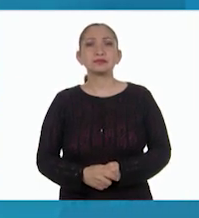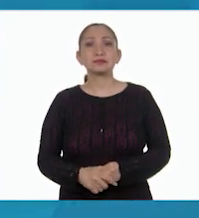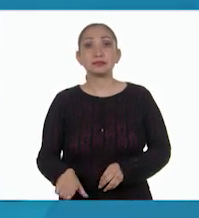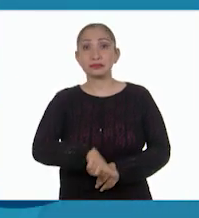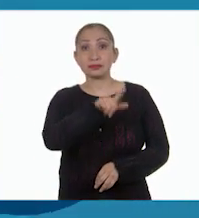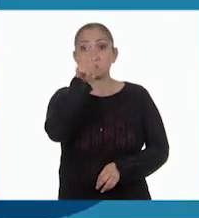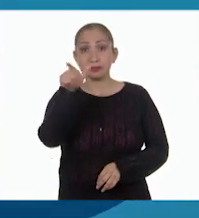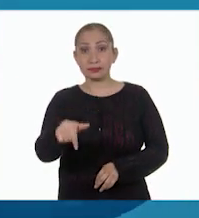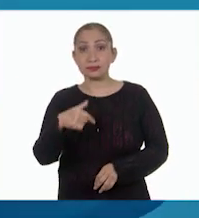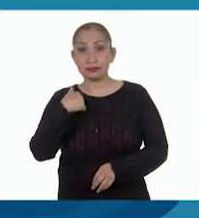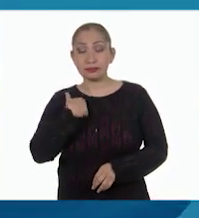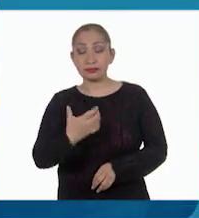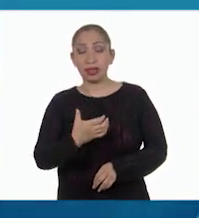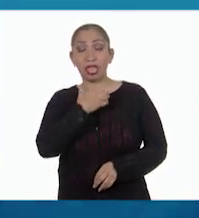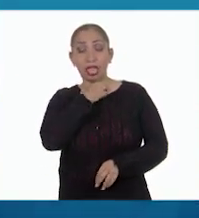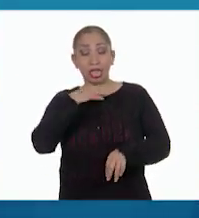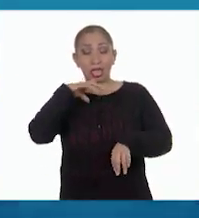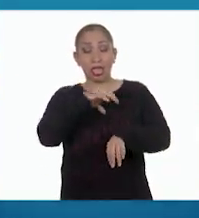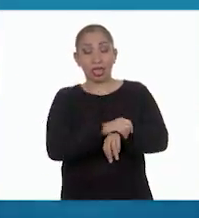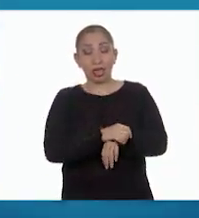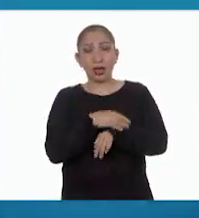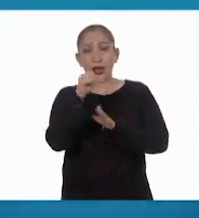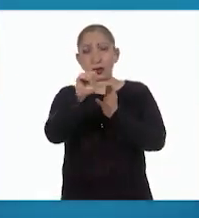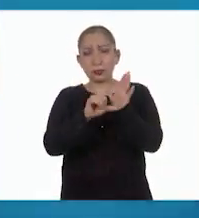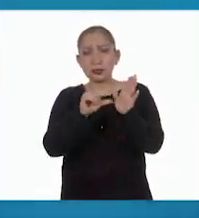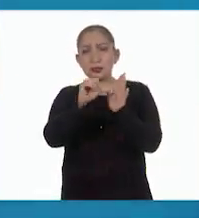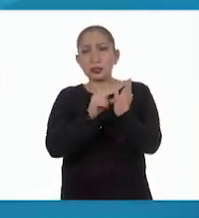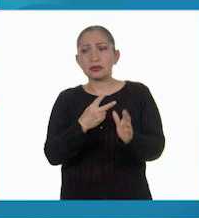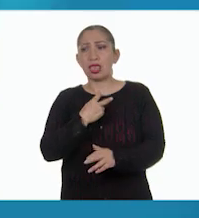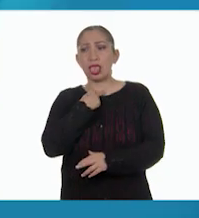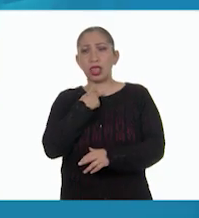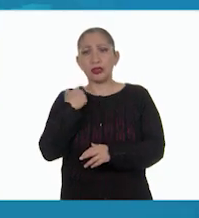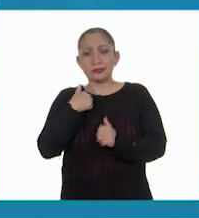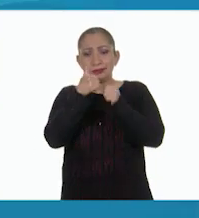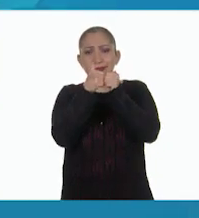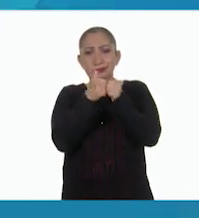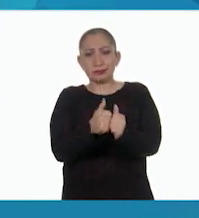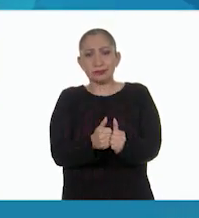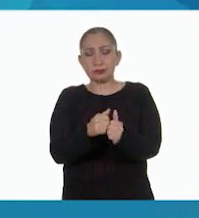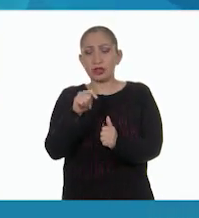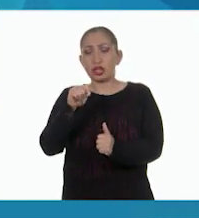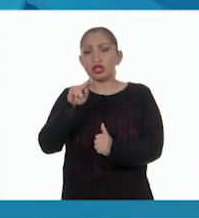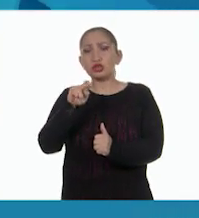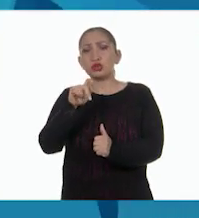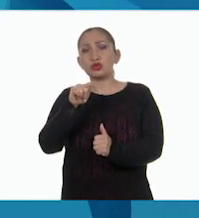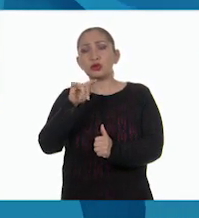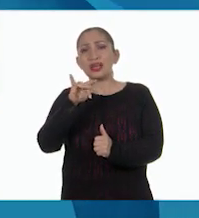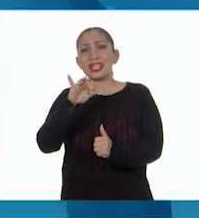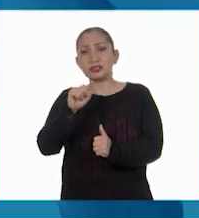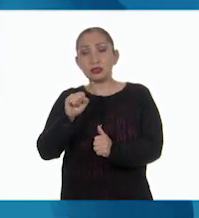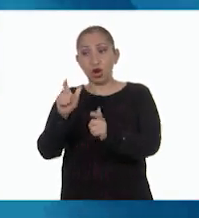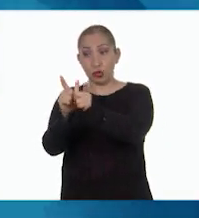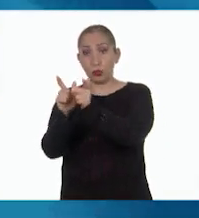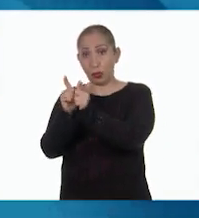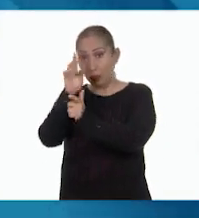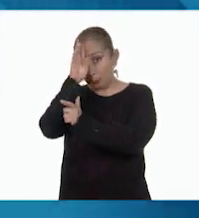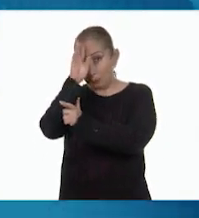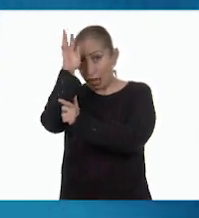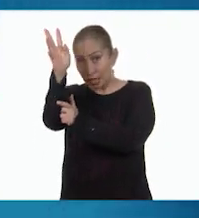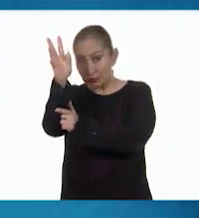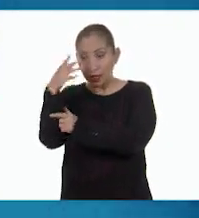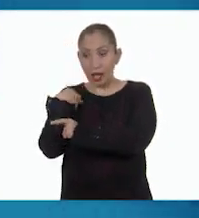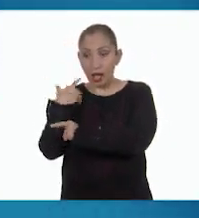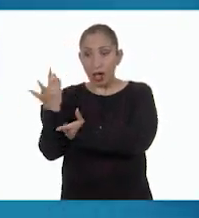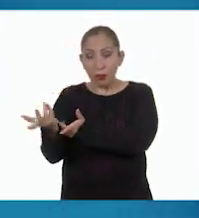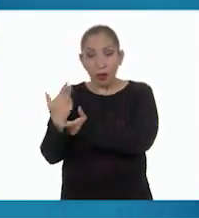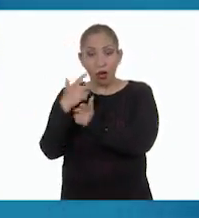Después de hacernos prisioneros, pasamos largos meses de cautiverio. Los Tutul-Xiúes, otro grupo maya, nos arrebataron